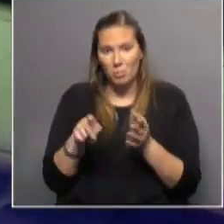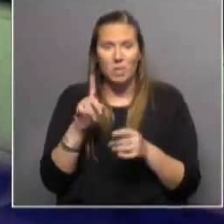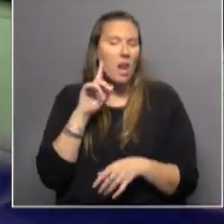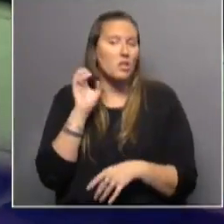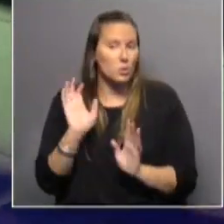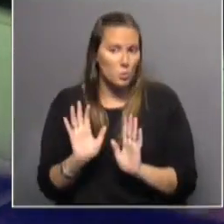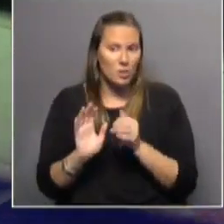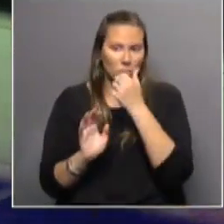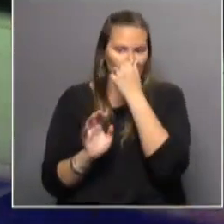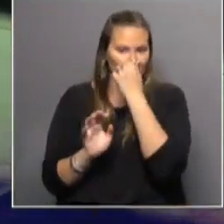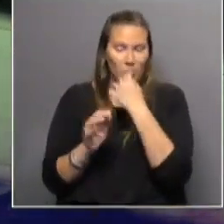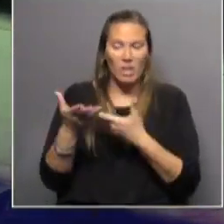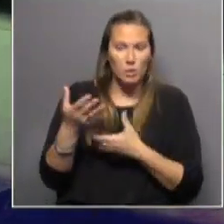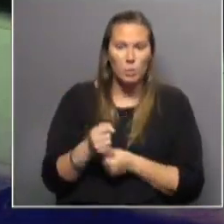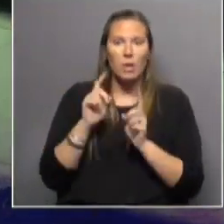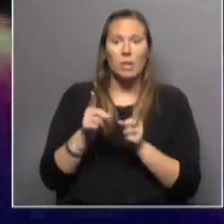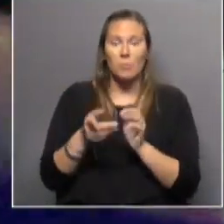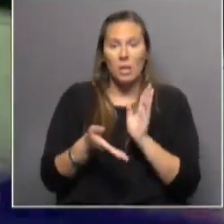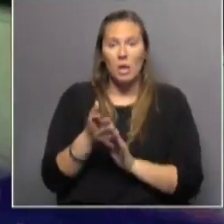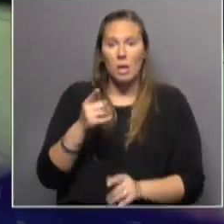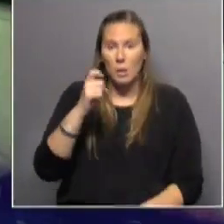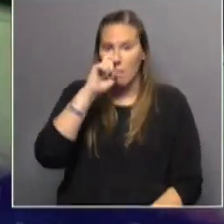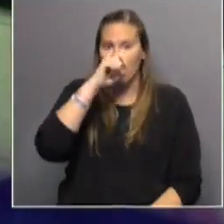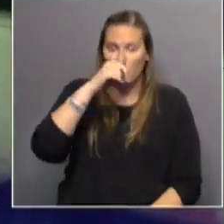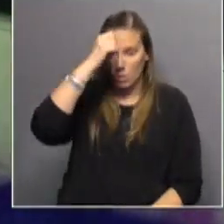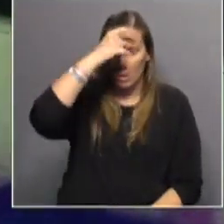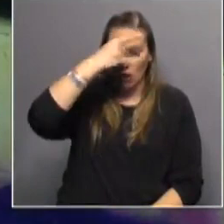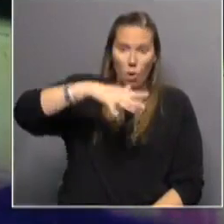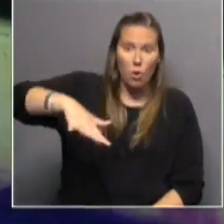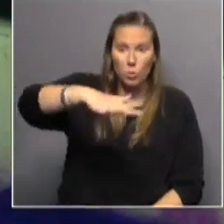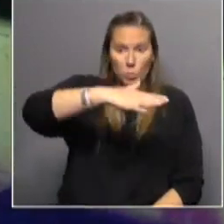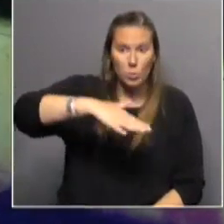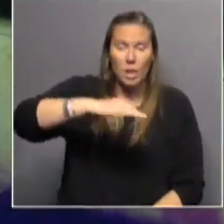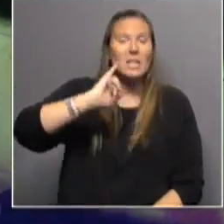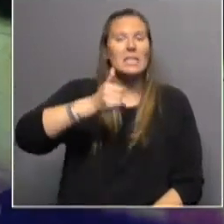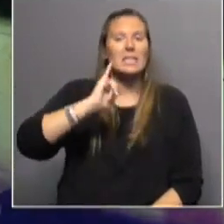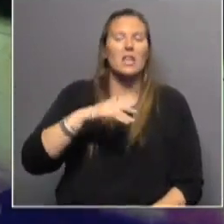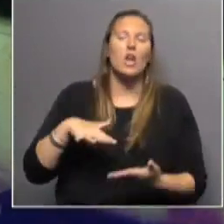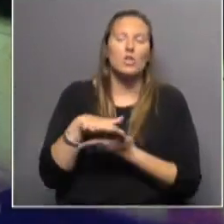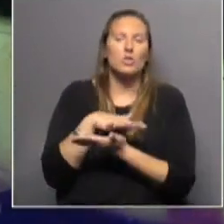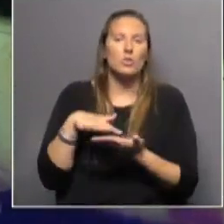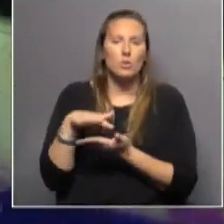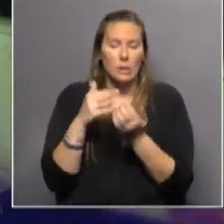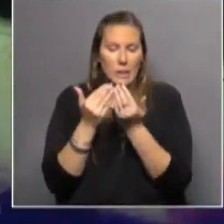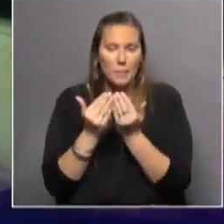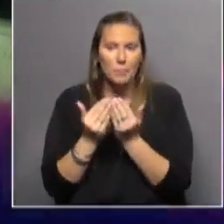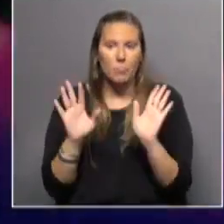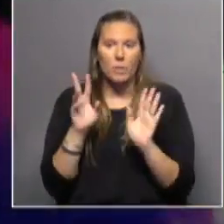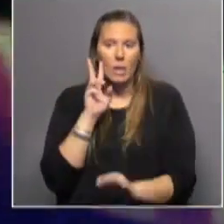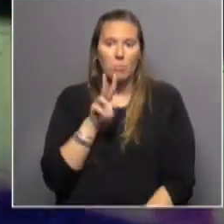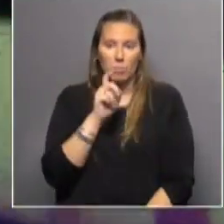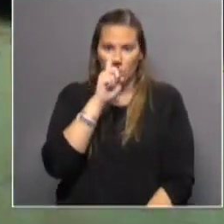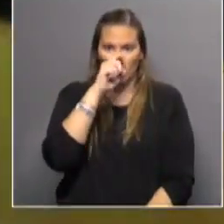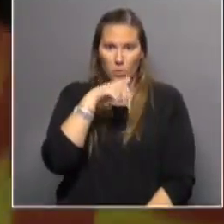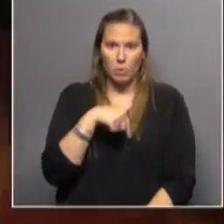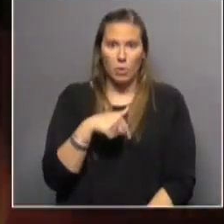a memoria. Que también te me vas para el Montevideo Rural, digamos. También, también me voy para el Montevideo Rural, una zona que desde que arrancó Mirá Montevideo